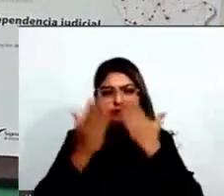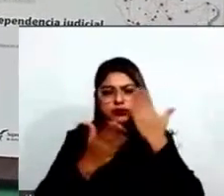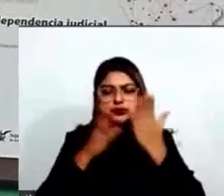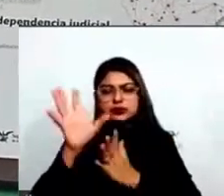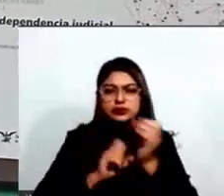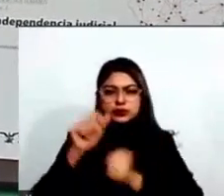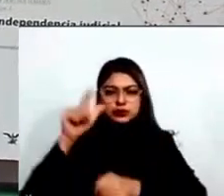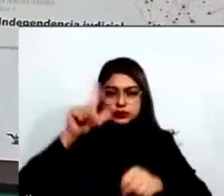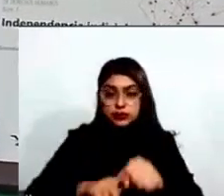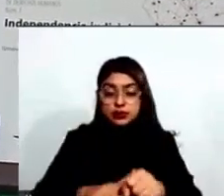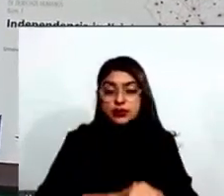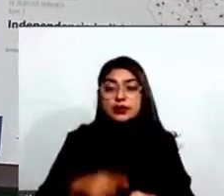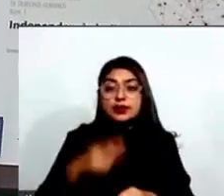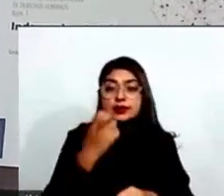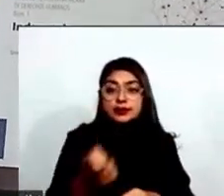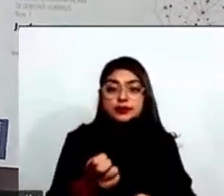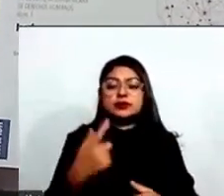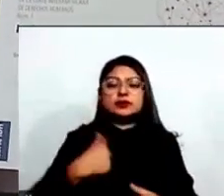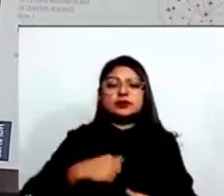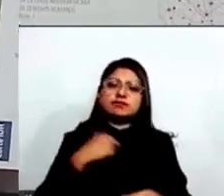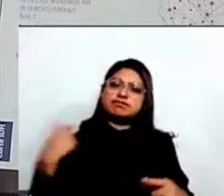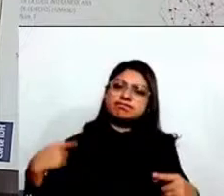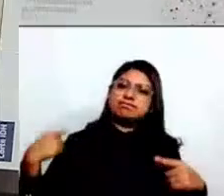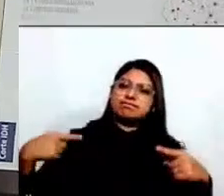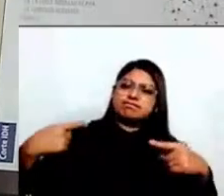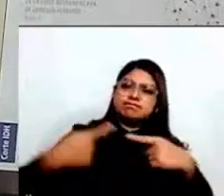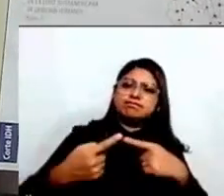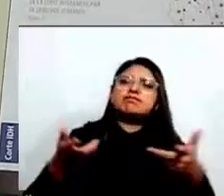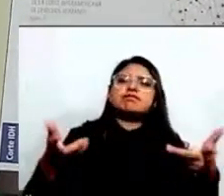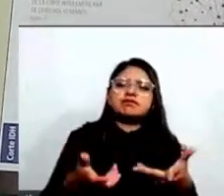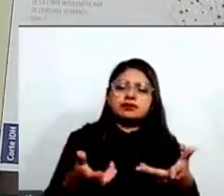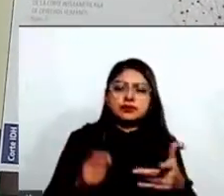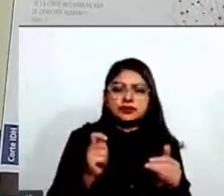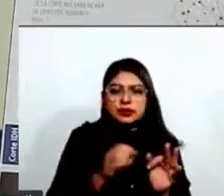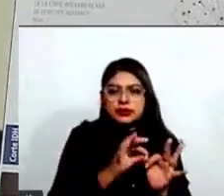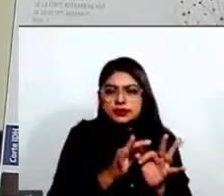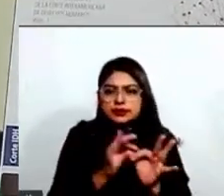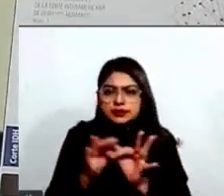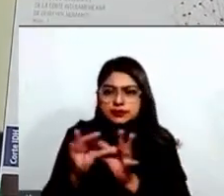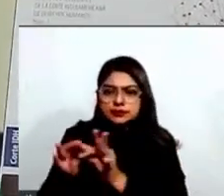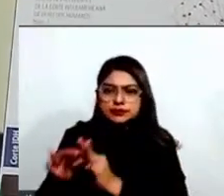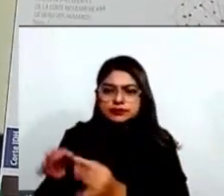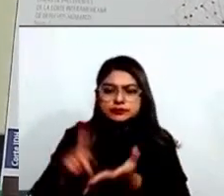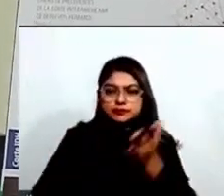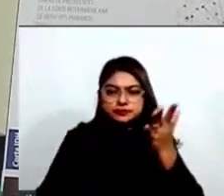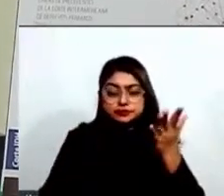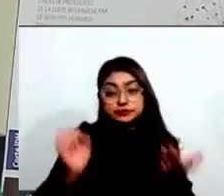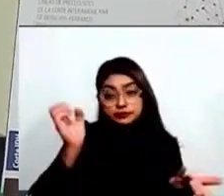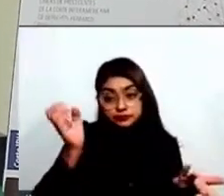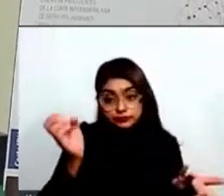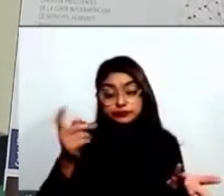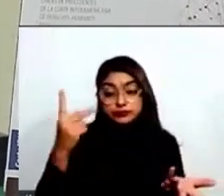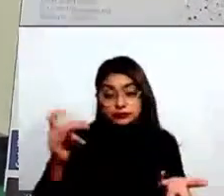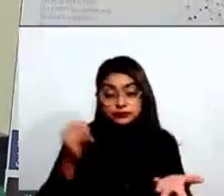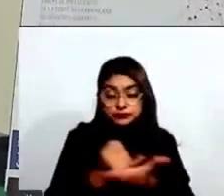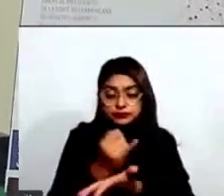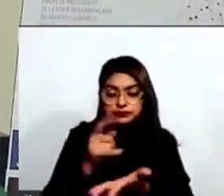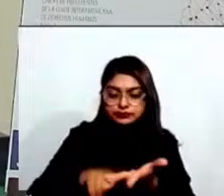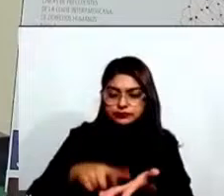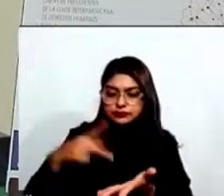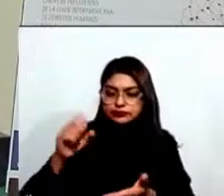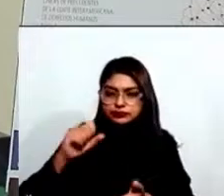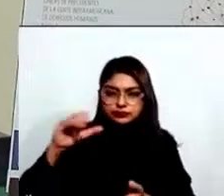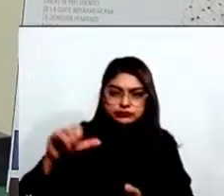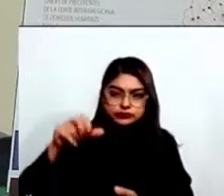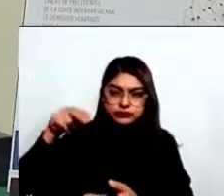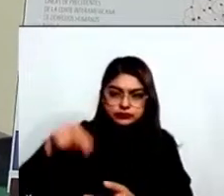hemos venido haciendo es sistematizar los criterios de la Suprema Corte. Estas publicaciones realmente se han